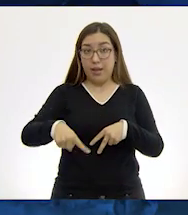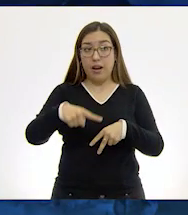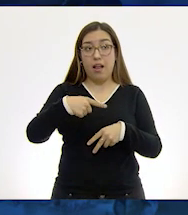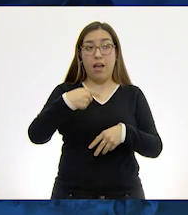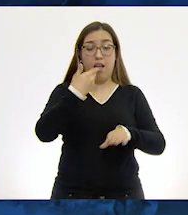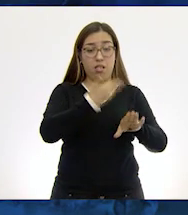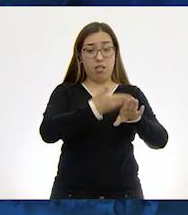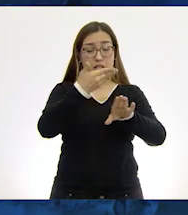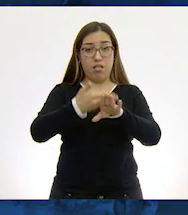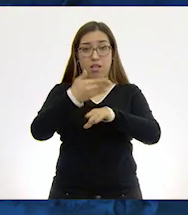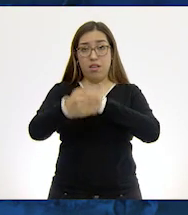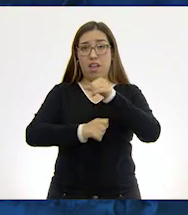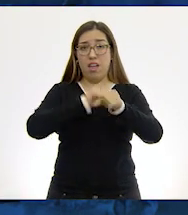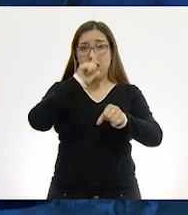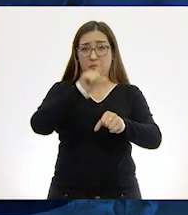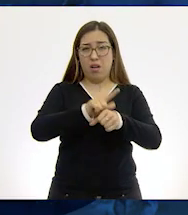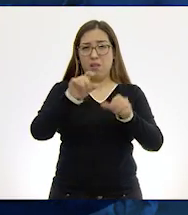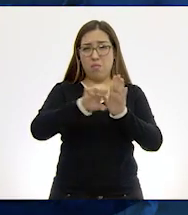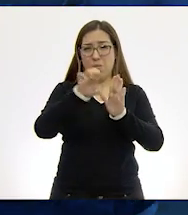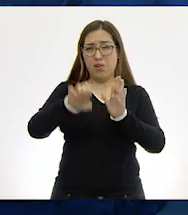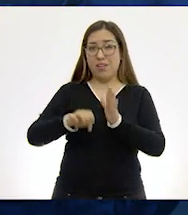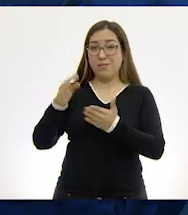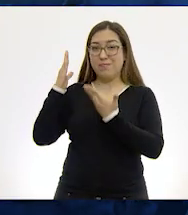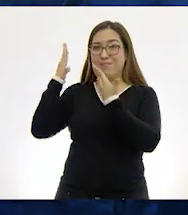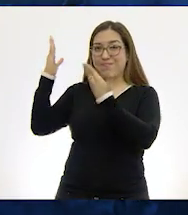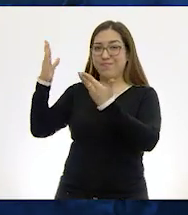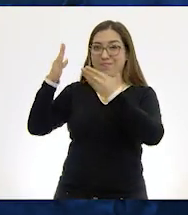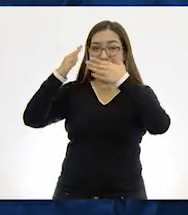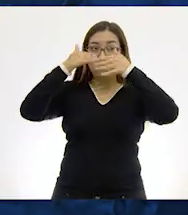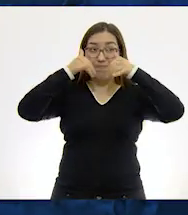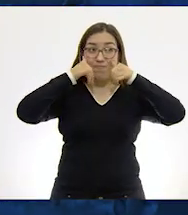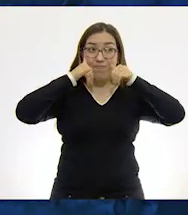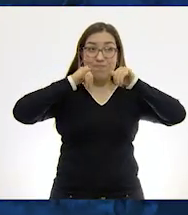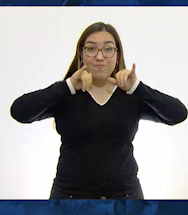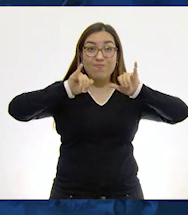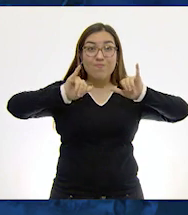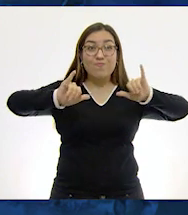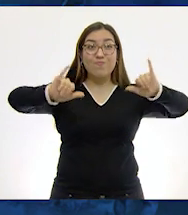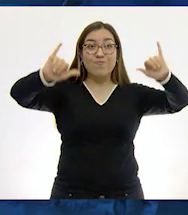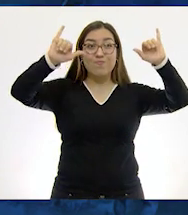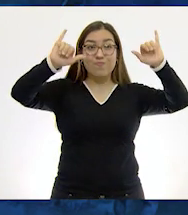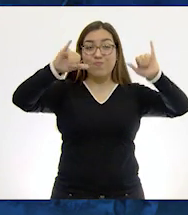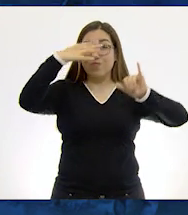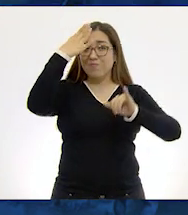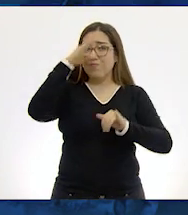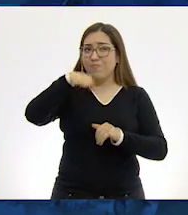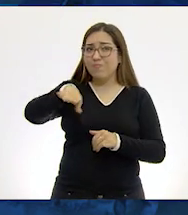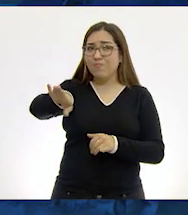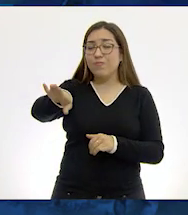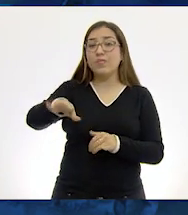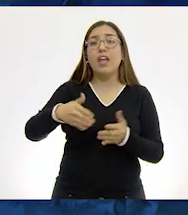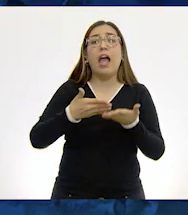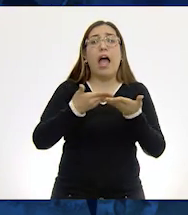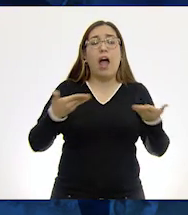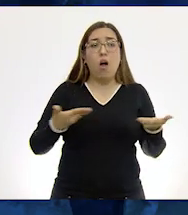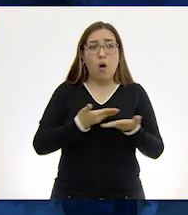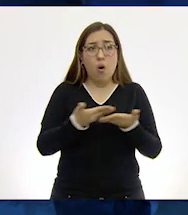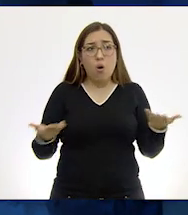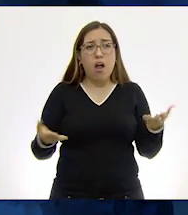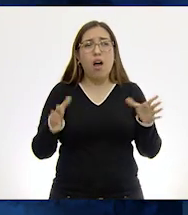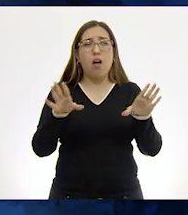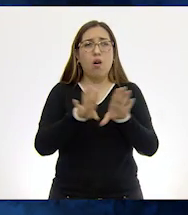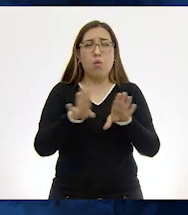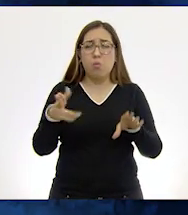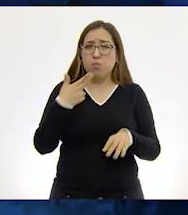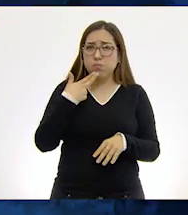los antiguos y grandísimos mamíferos, como los mamuts, hasta tiempos recientes con el dodo, la cuagga